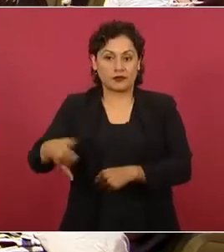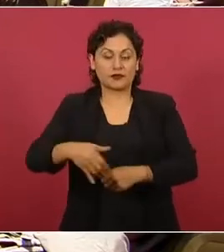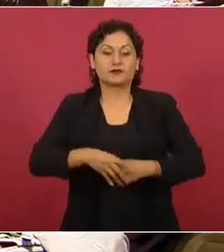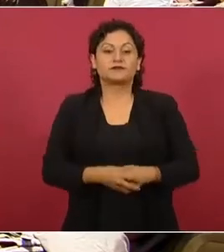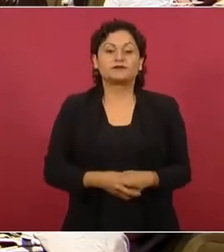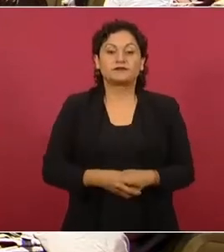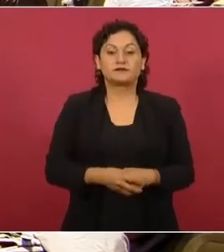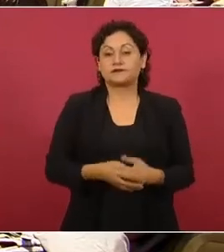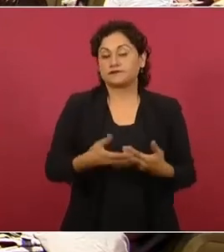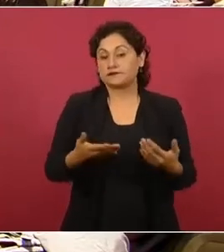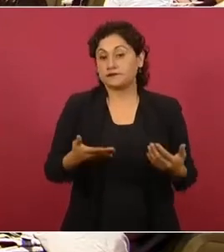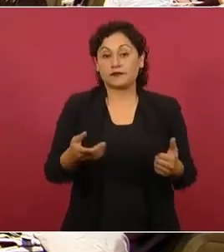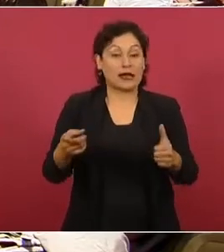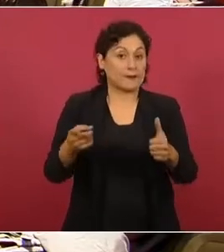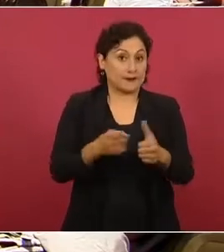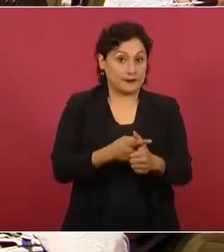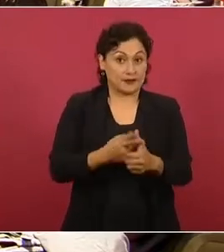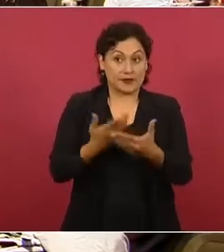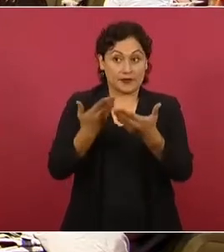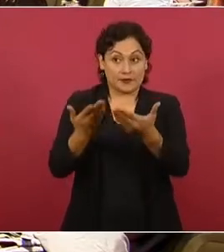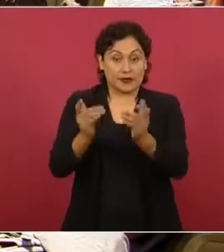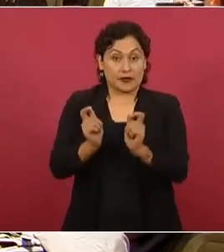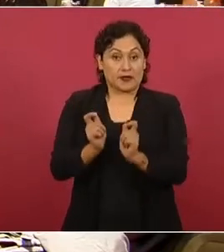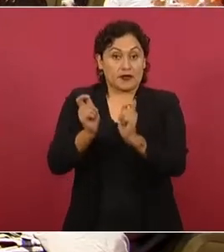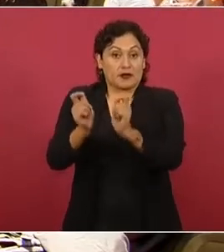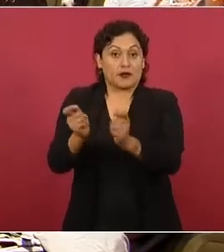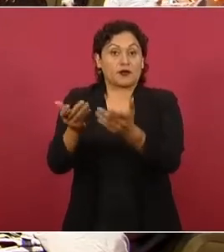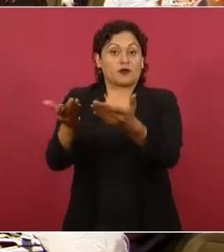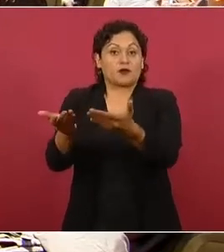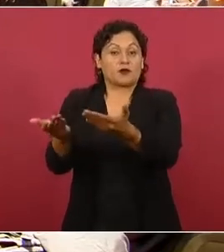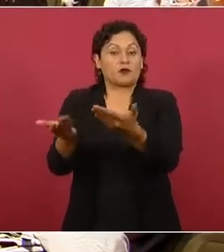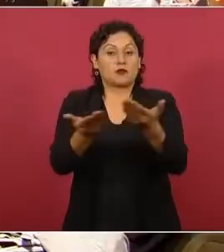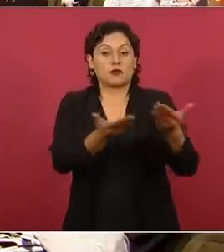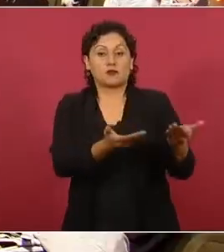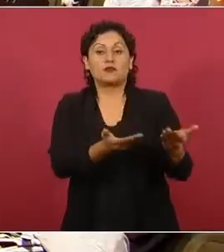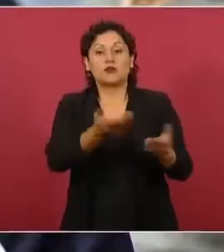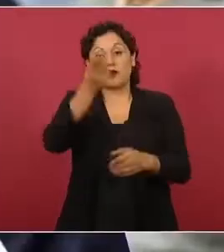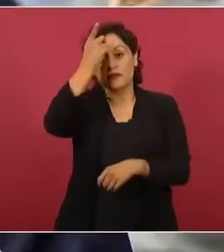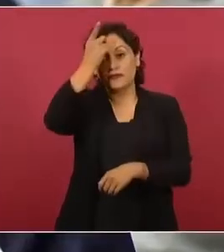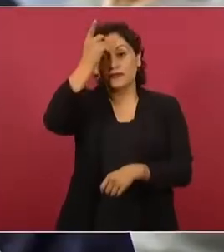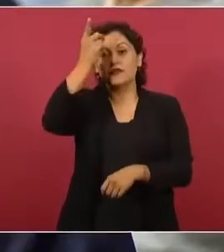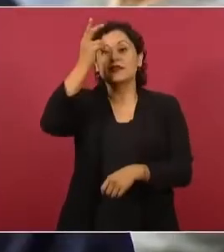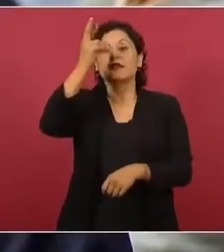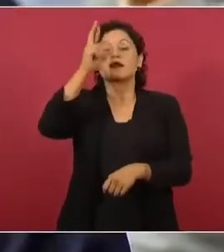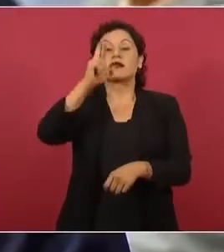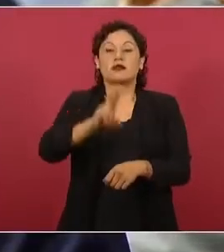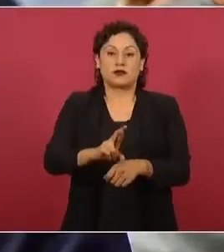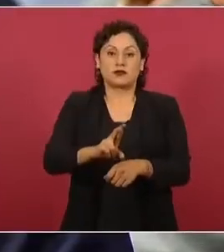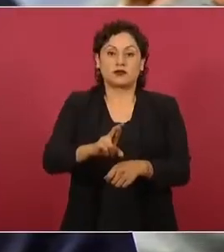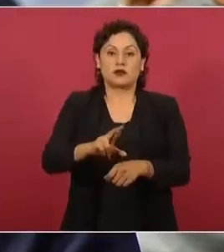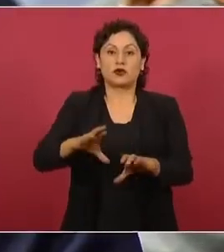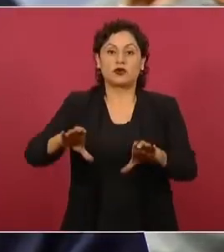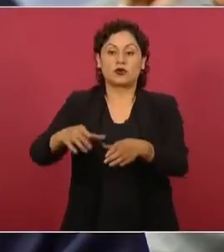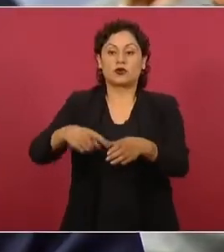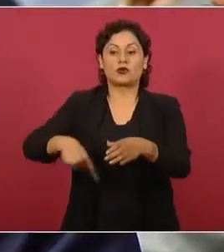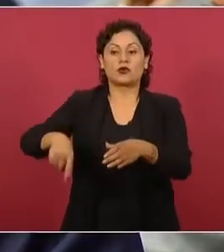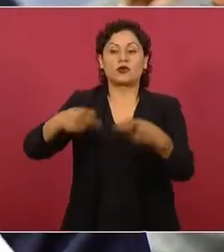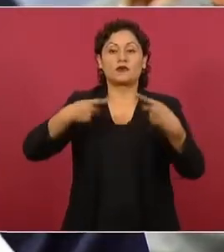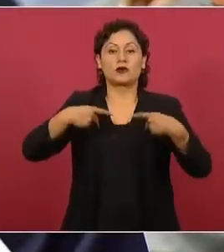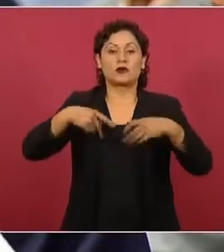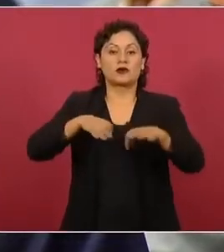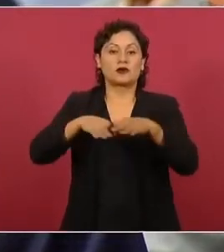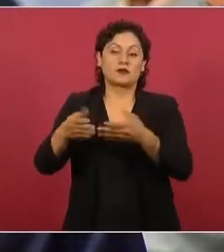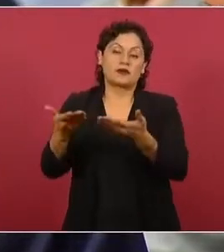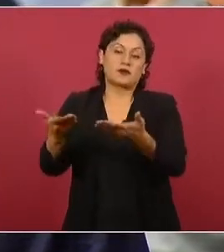primera instancia se invita a hacer uso de la palabra en el pódium al director sectorial de los trabajadores, mi